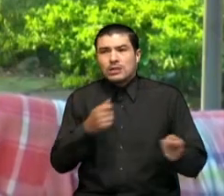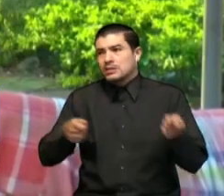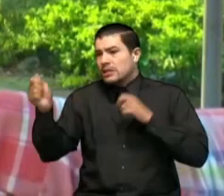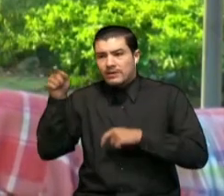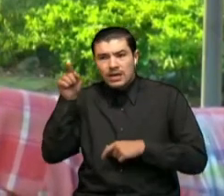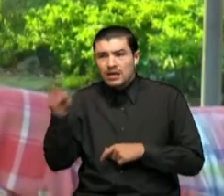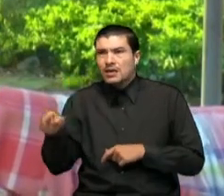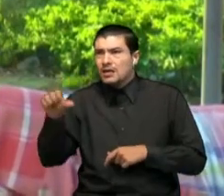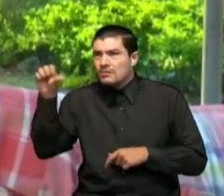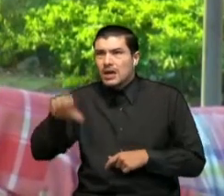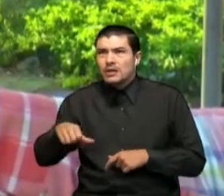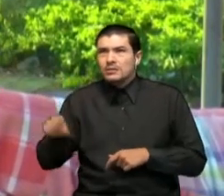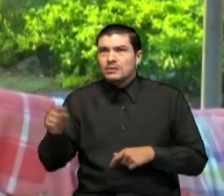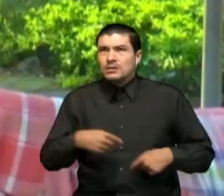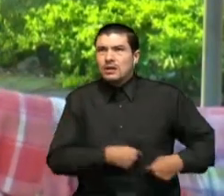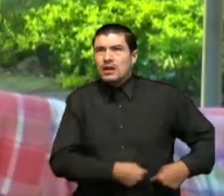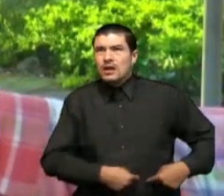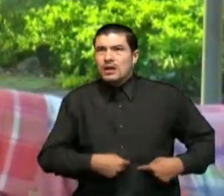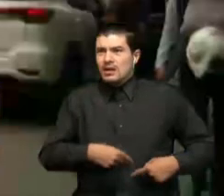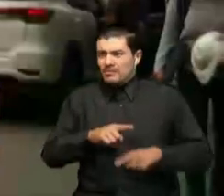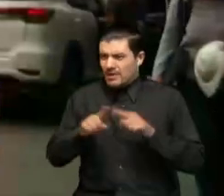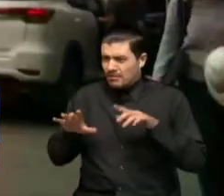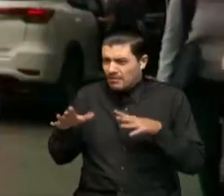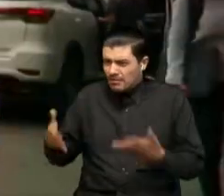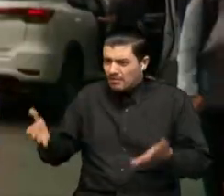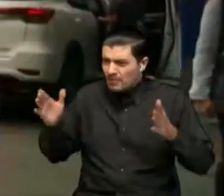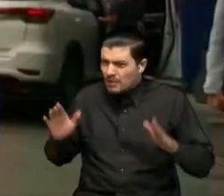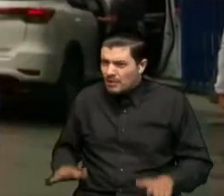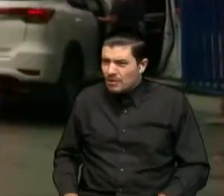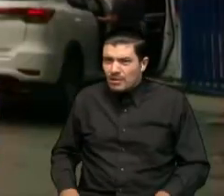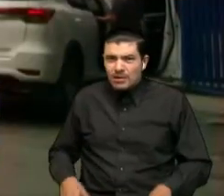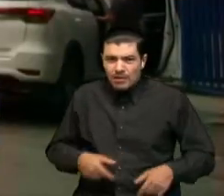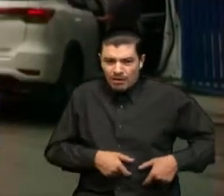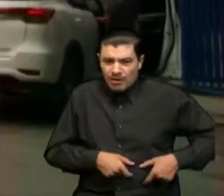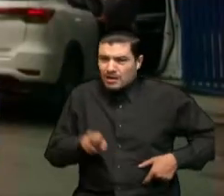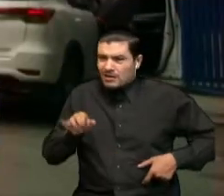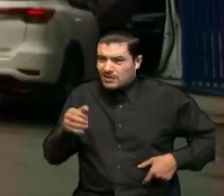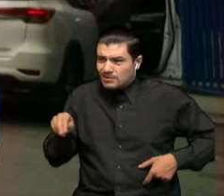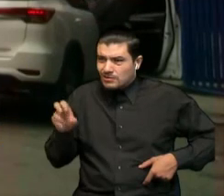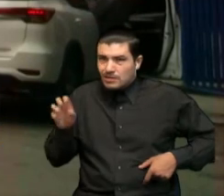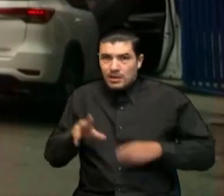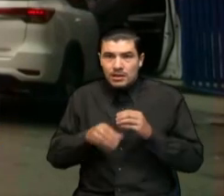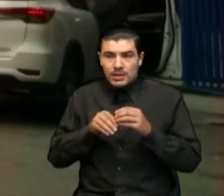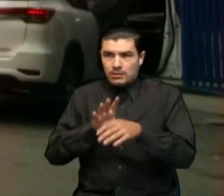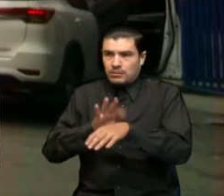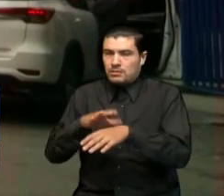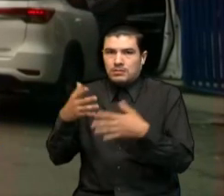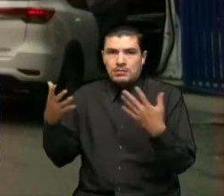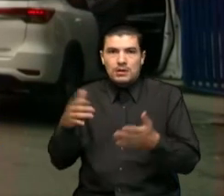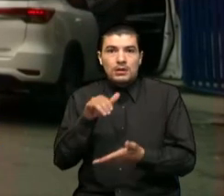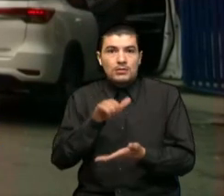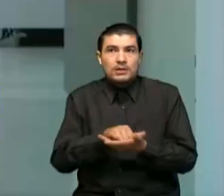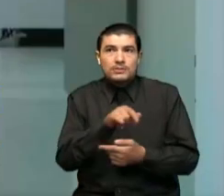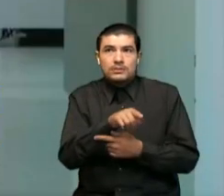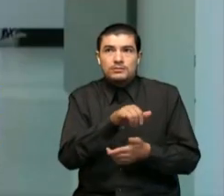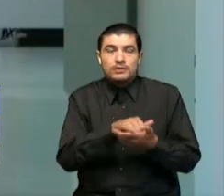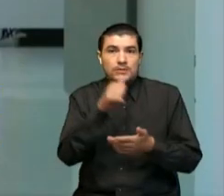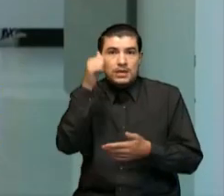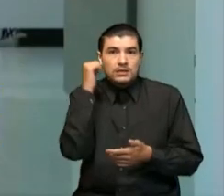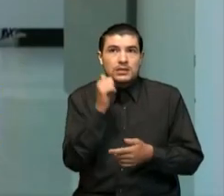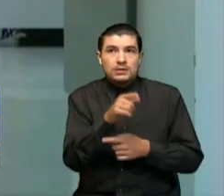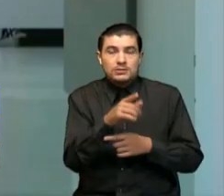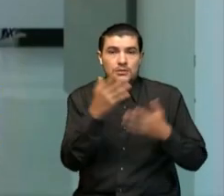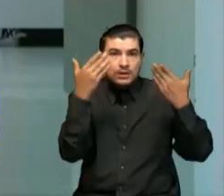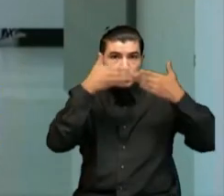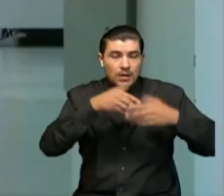no tenemos un riñón roto pero como así 2000 a fue trasladada a bucaramanga hace seis días y hasta ayer tenía pronóstico reservado